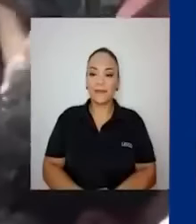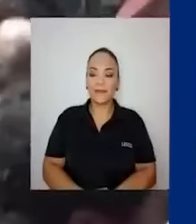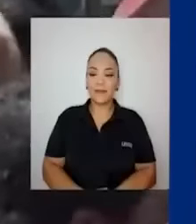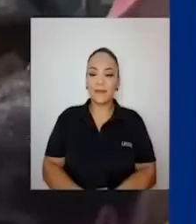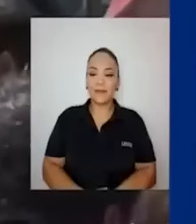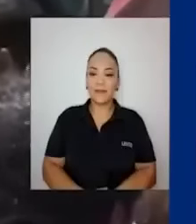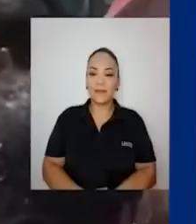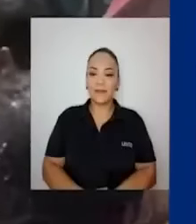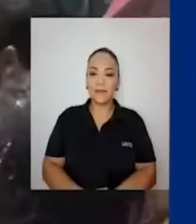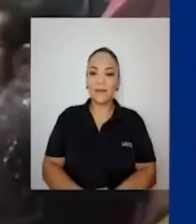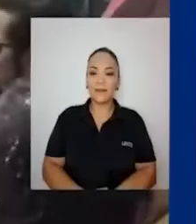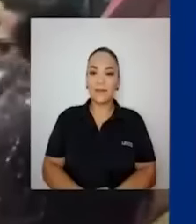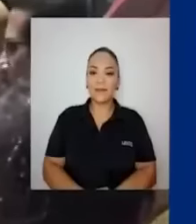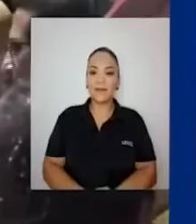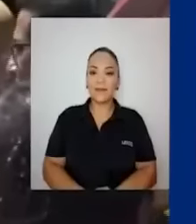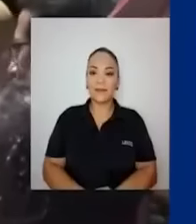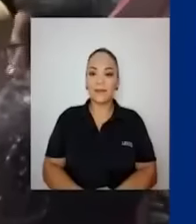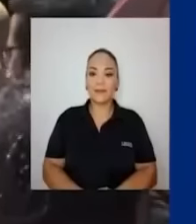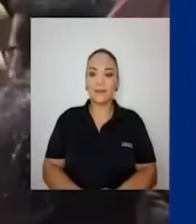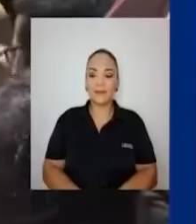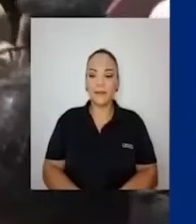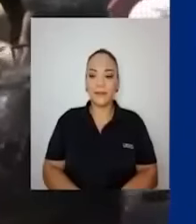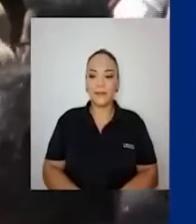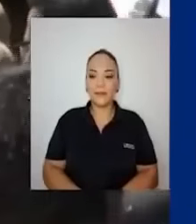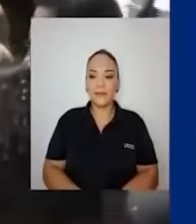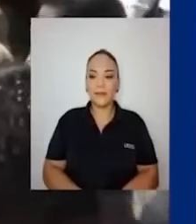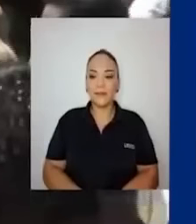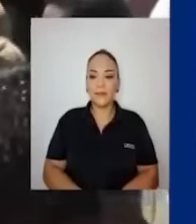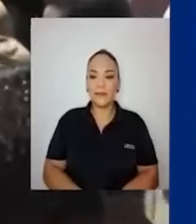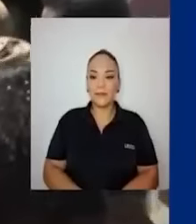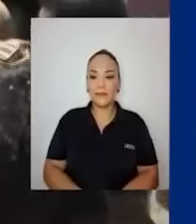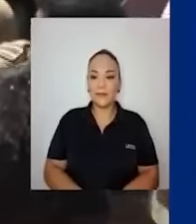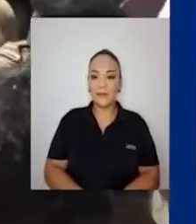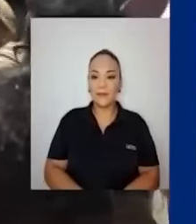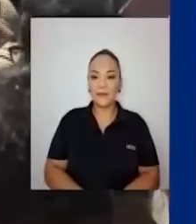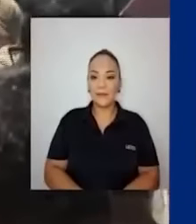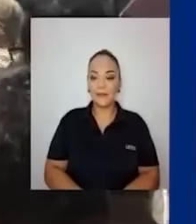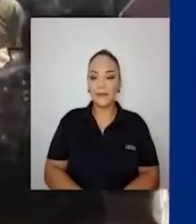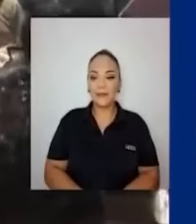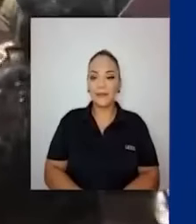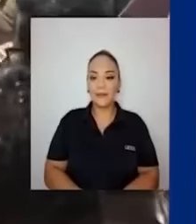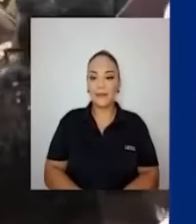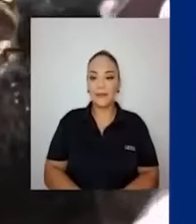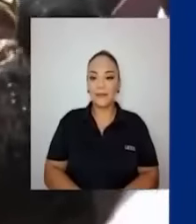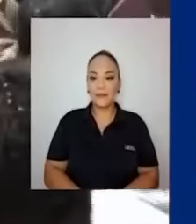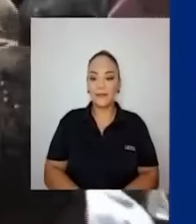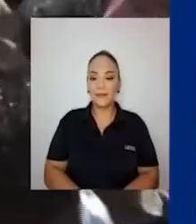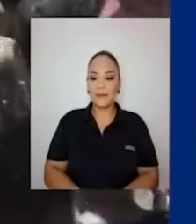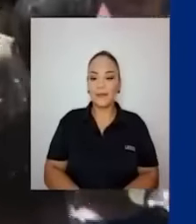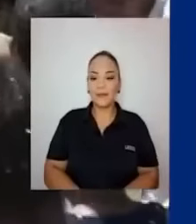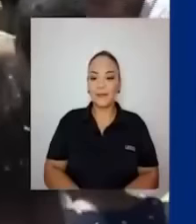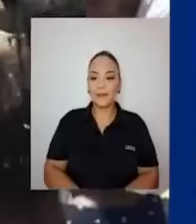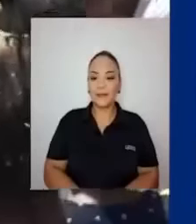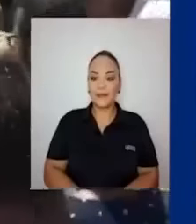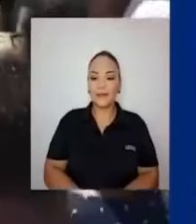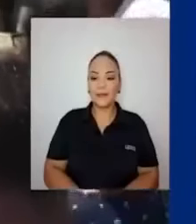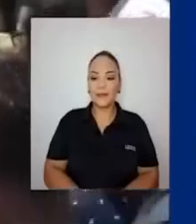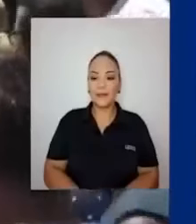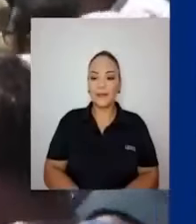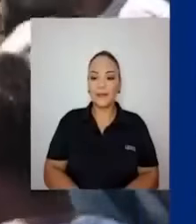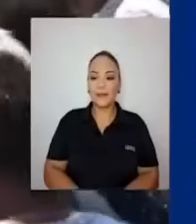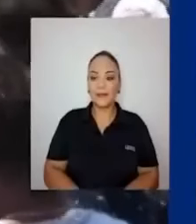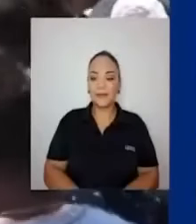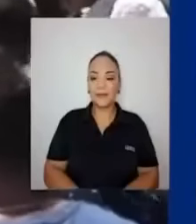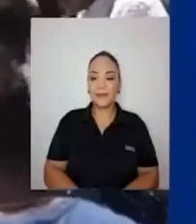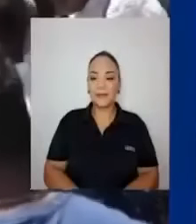la reacción que ha habido en contra del presidente con los insultos más soeces son absolutamente